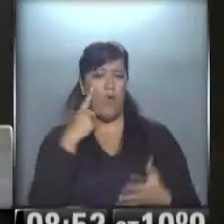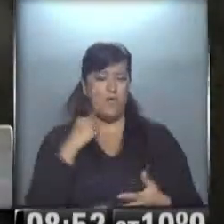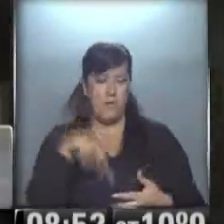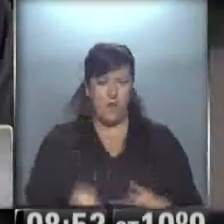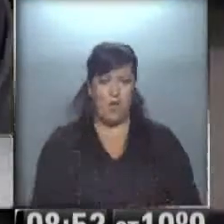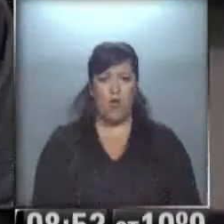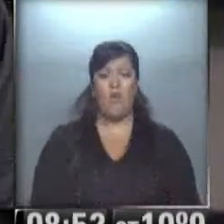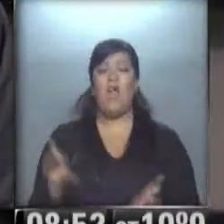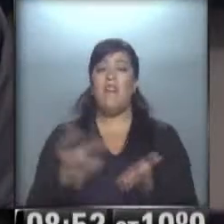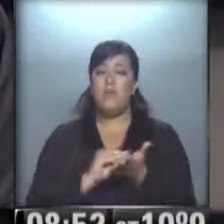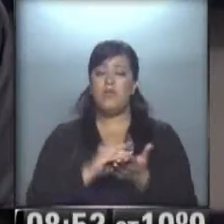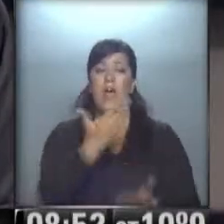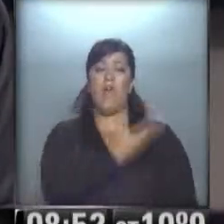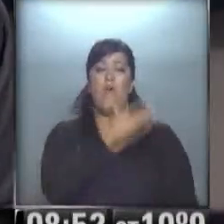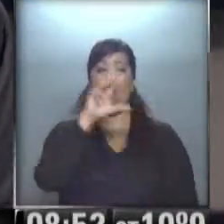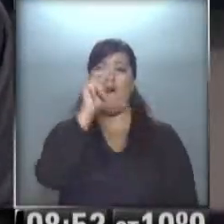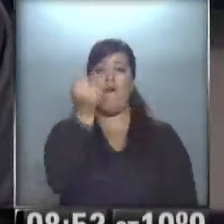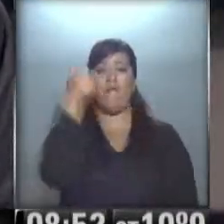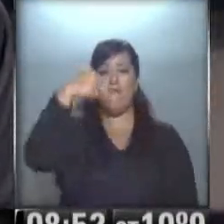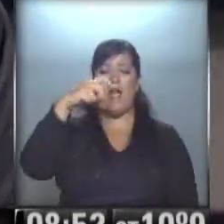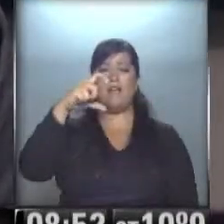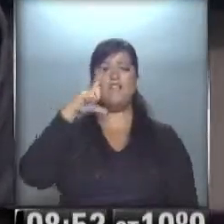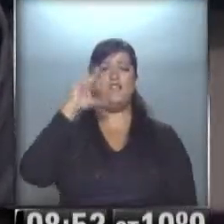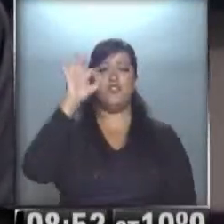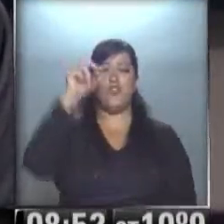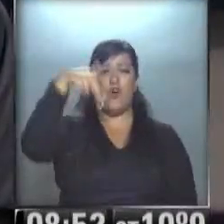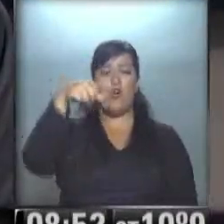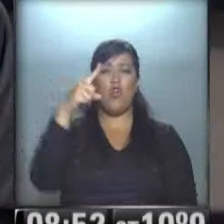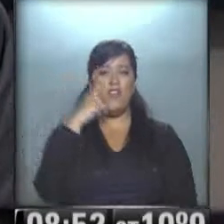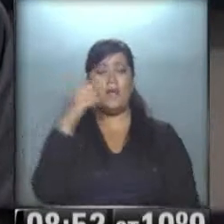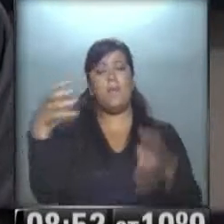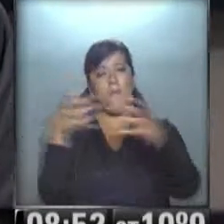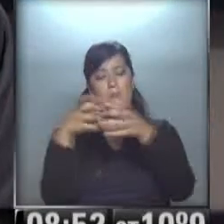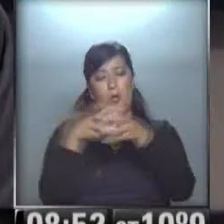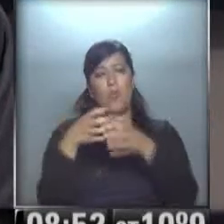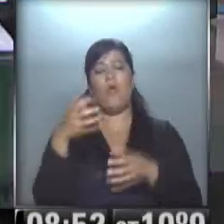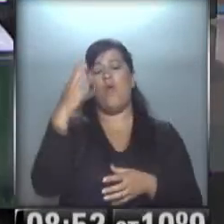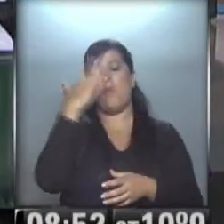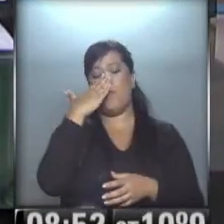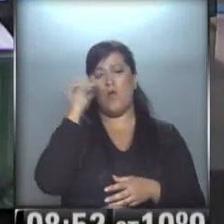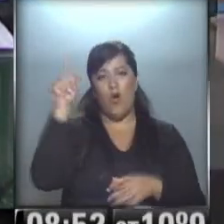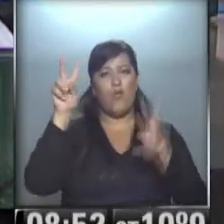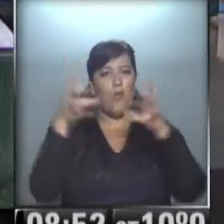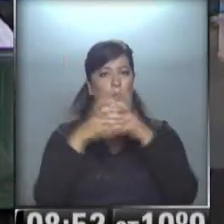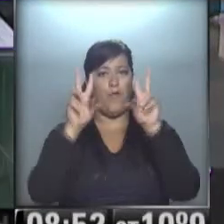diputado Fabián Francioni, diputado del Frente para la Victoria por la provincia de Córdoba. Ustedes, por favor. Gracias, Fernando.